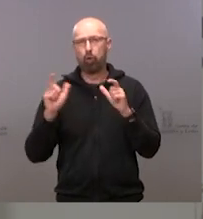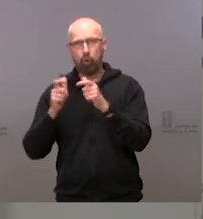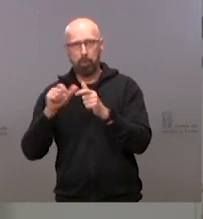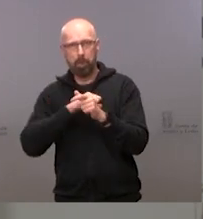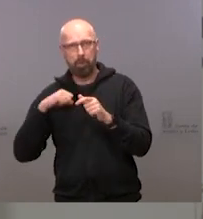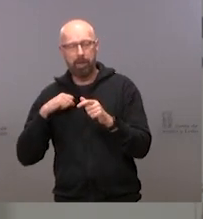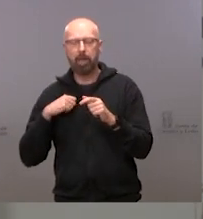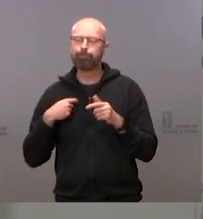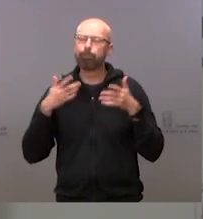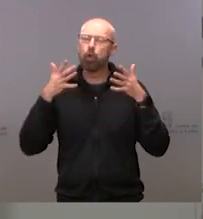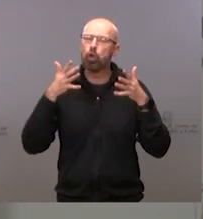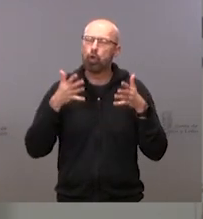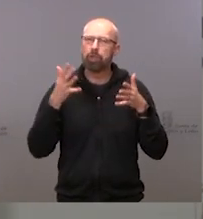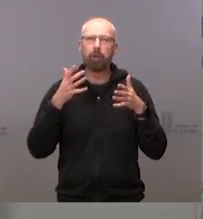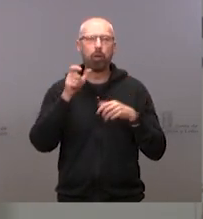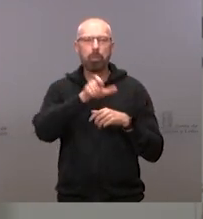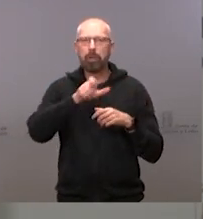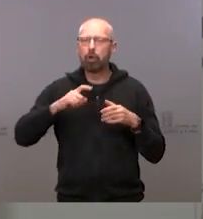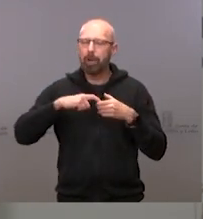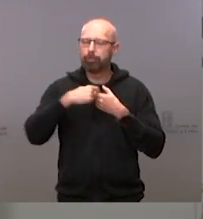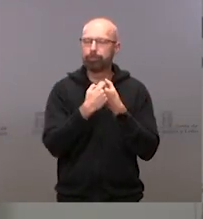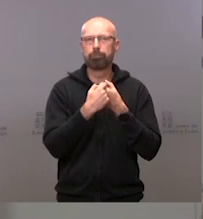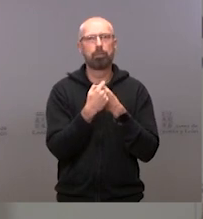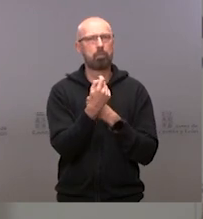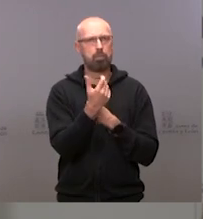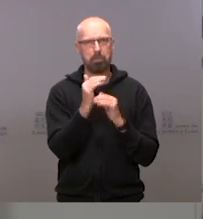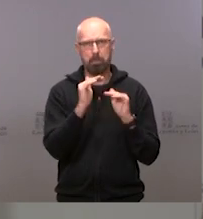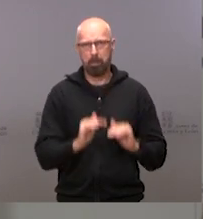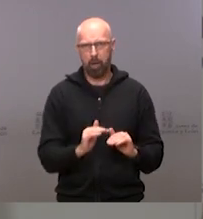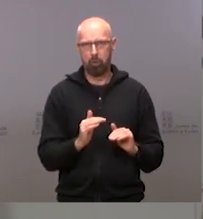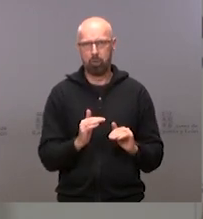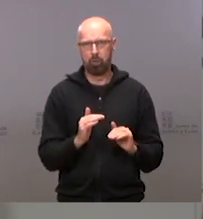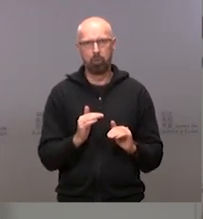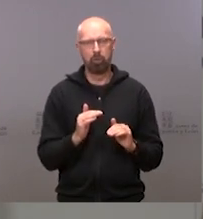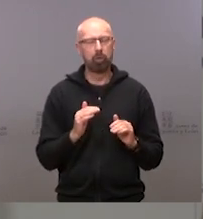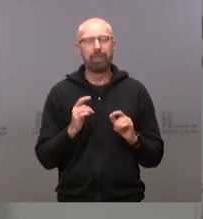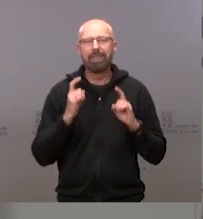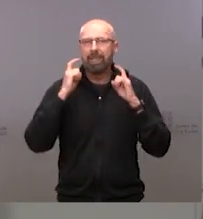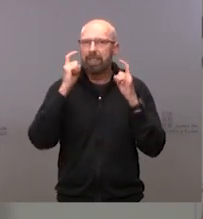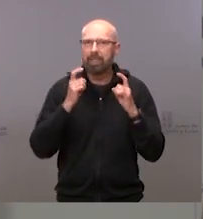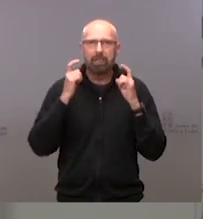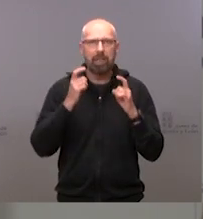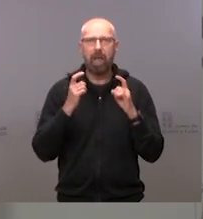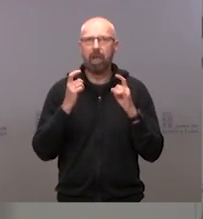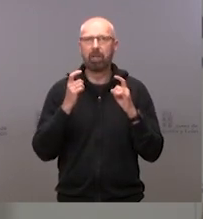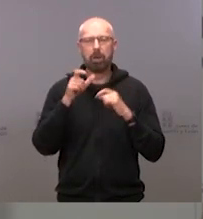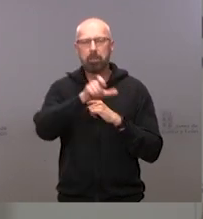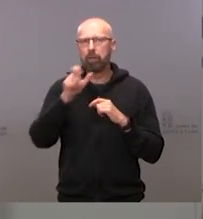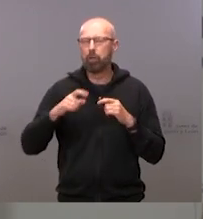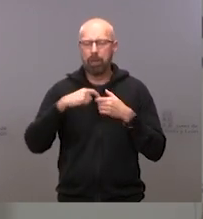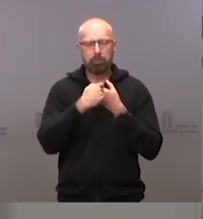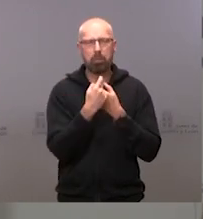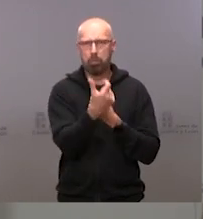reducir el número de unidades de convivencia y reducir en todo lo posible el número de personas